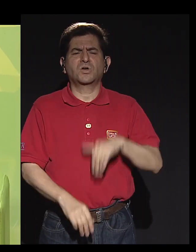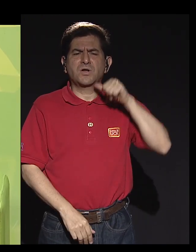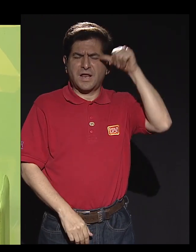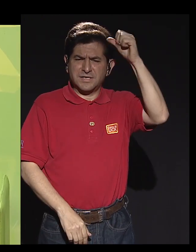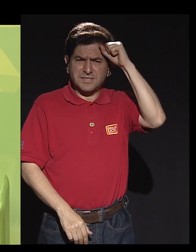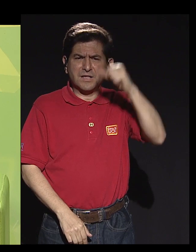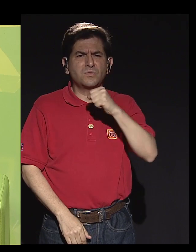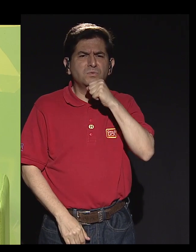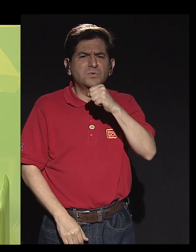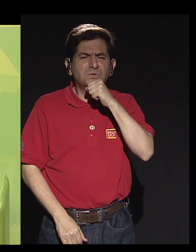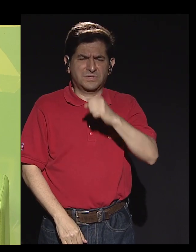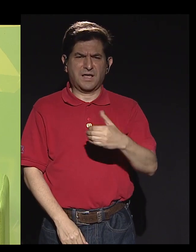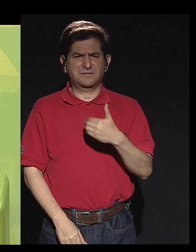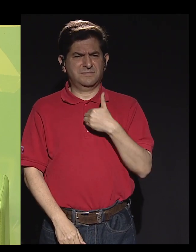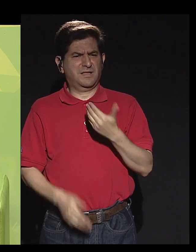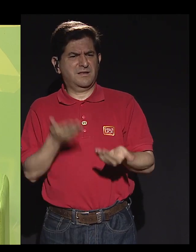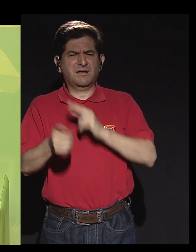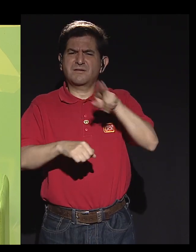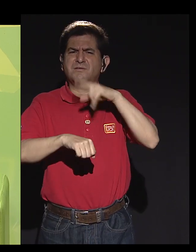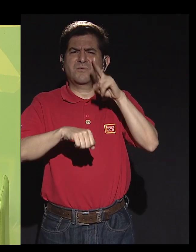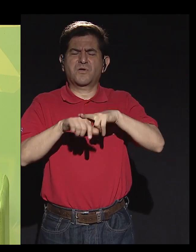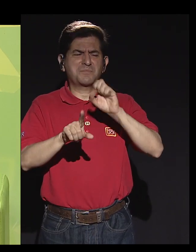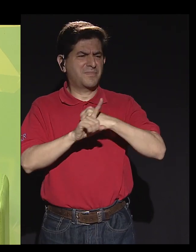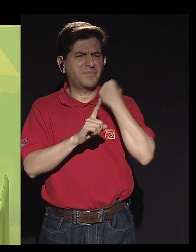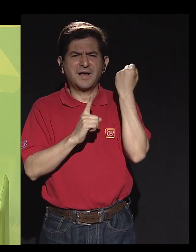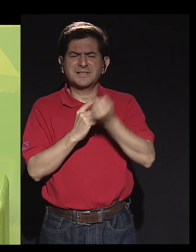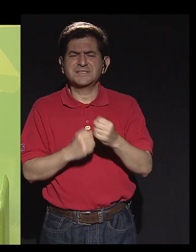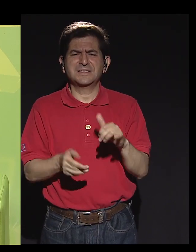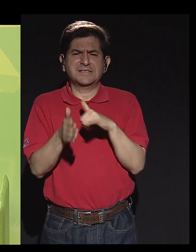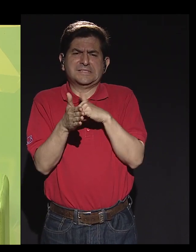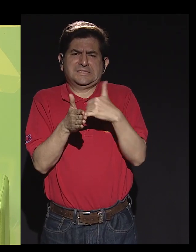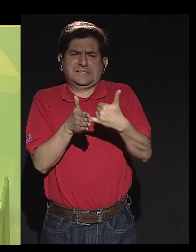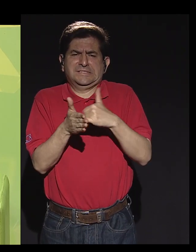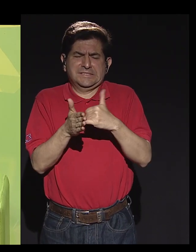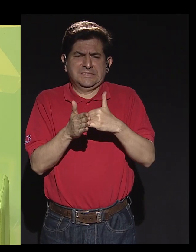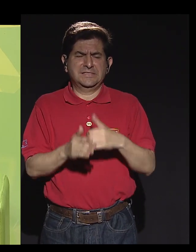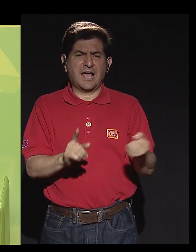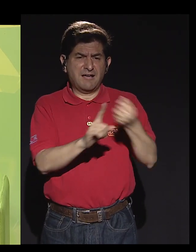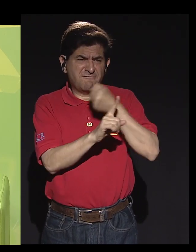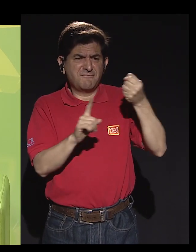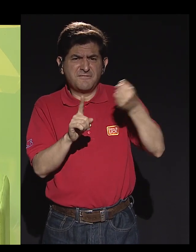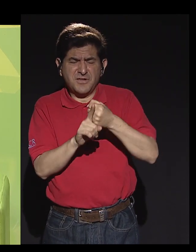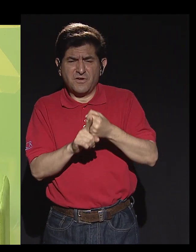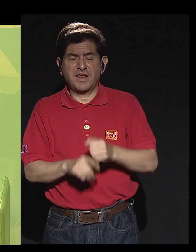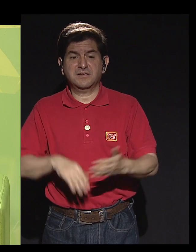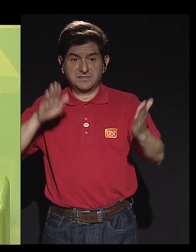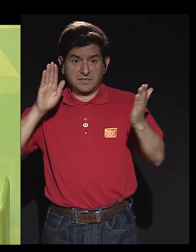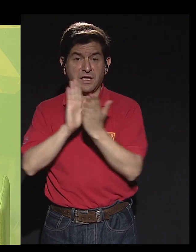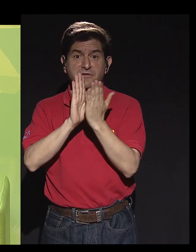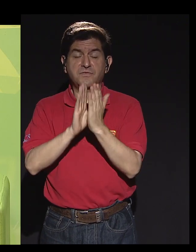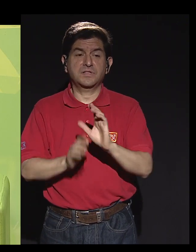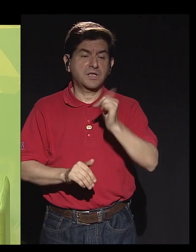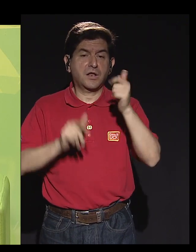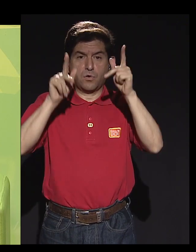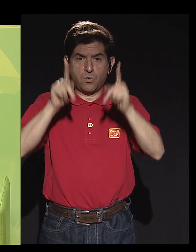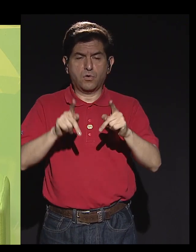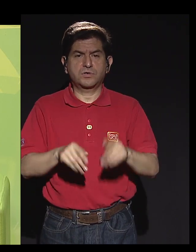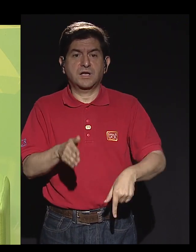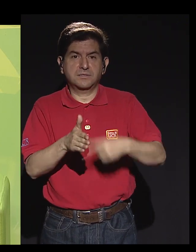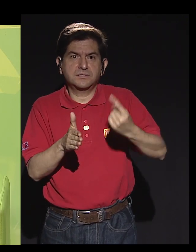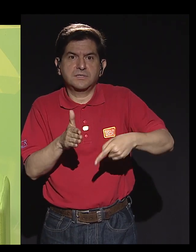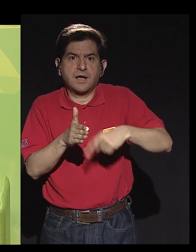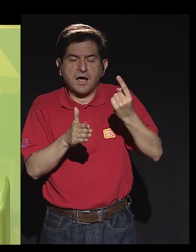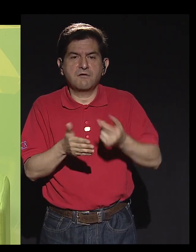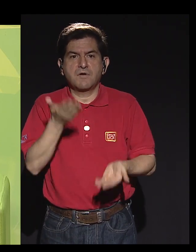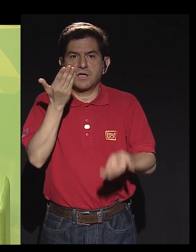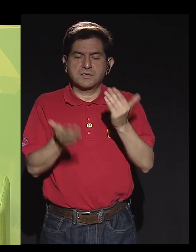personas adultas mayores tengan normalmente esas condiciones de vulnerabilidad ante la violencia que enfrentan por parte de otras personas?